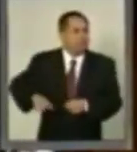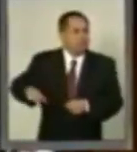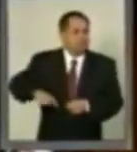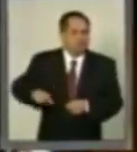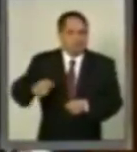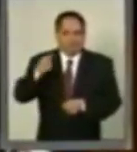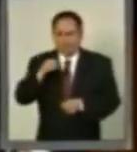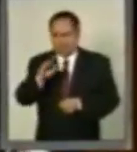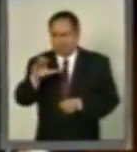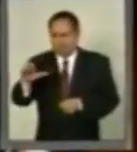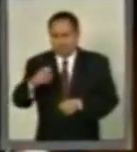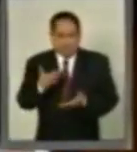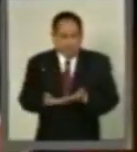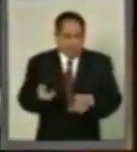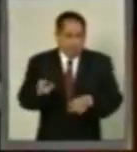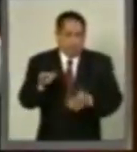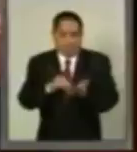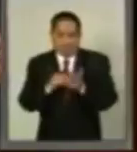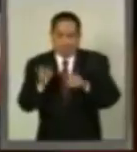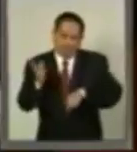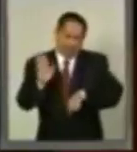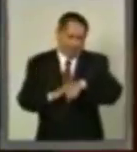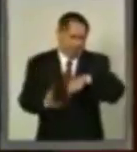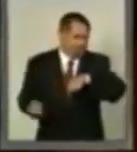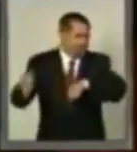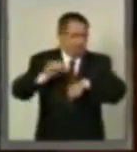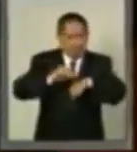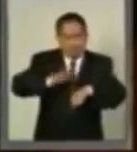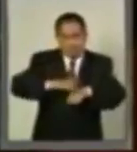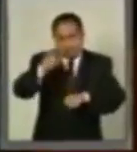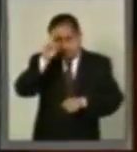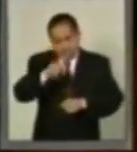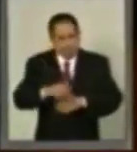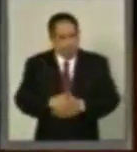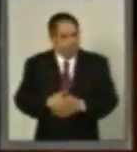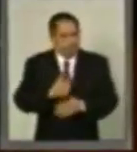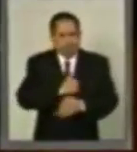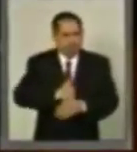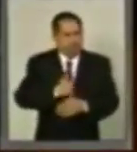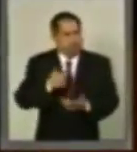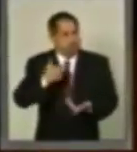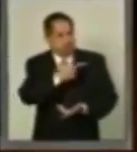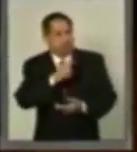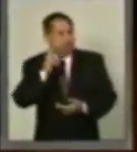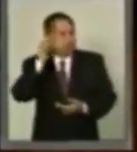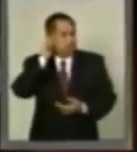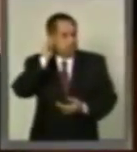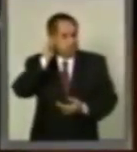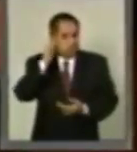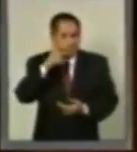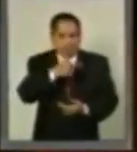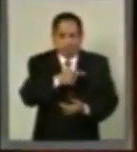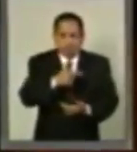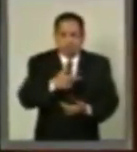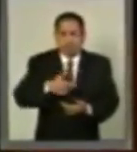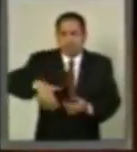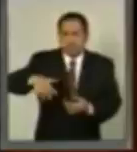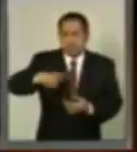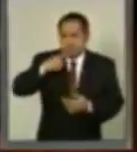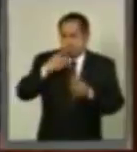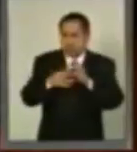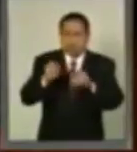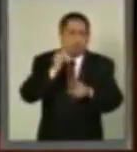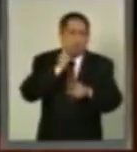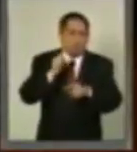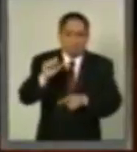gobierno anterior. Y ahí está el caso lamentable de La Paz, donde no solamente, como lo señalaba la